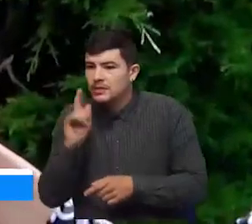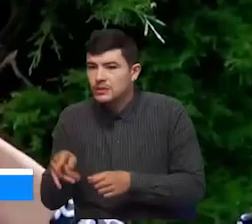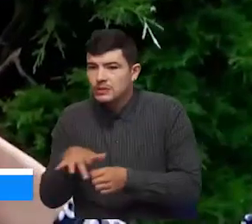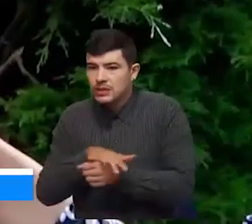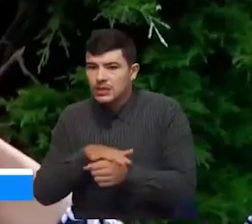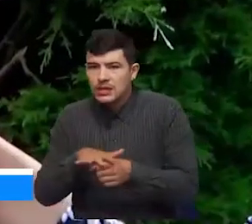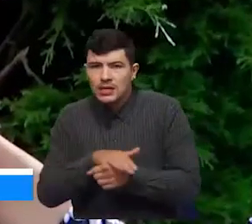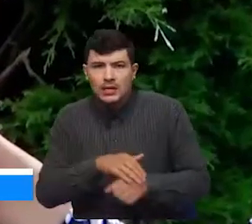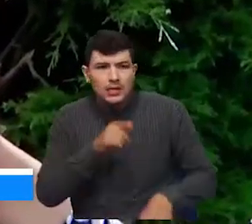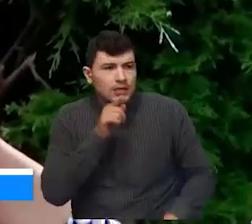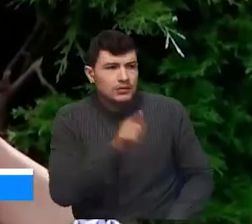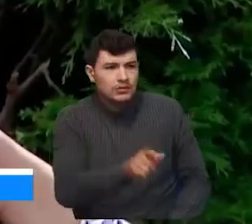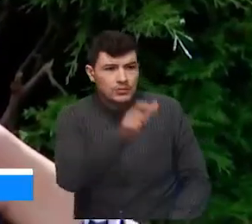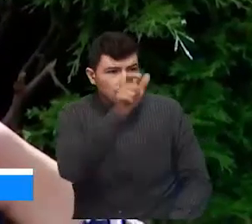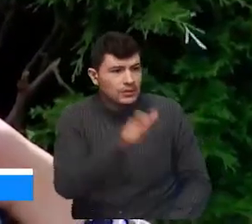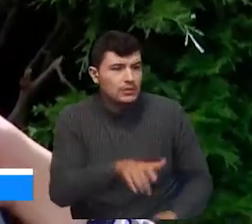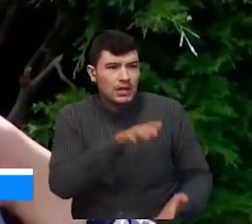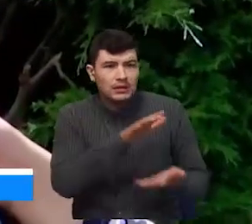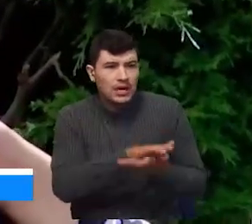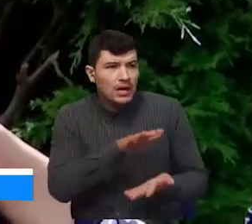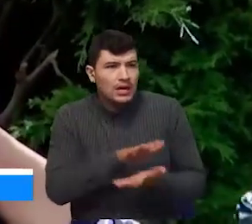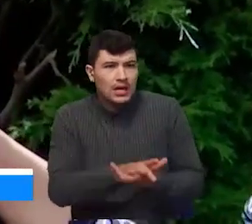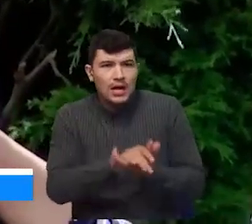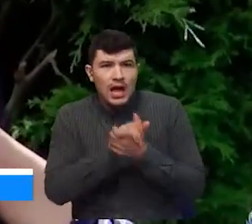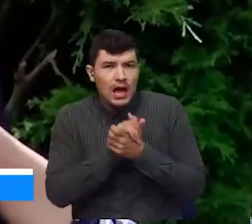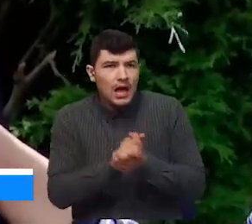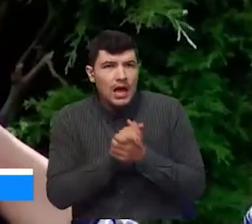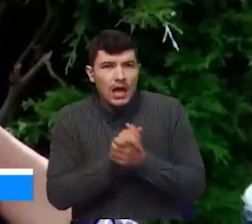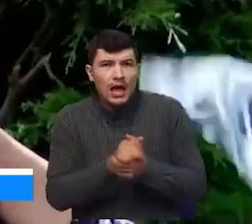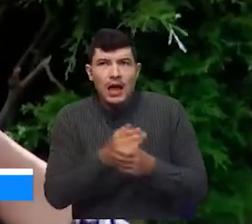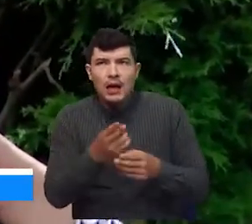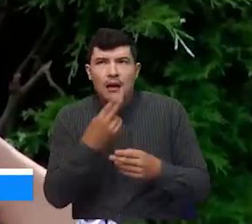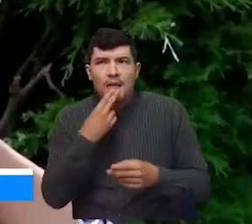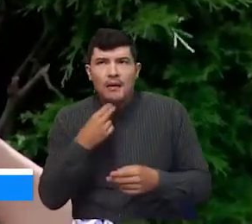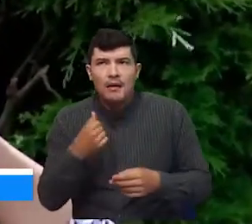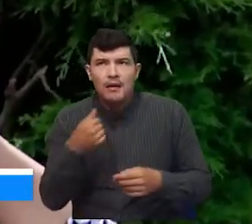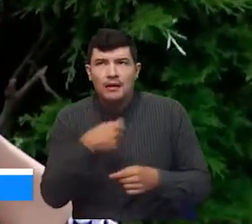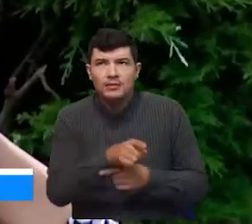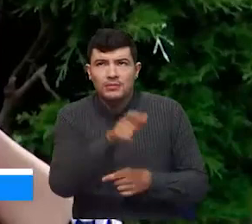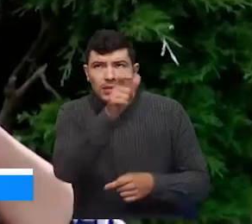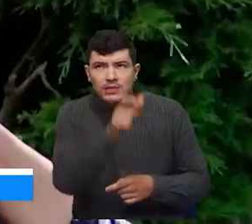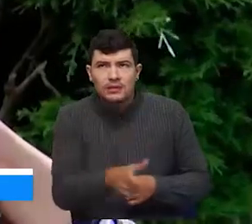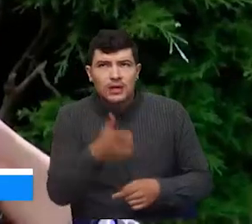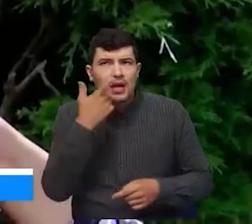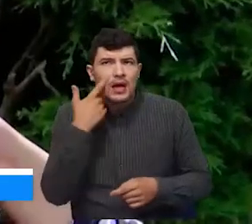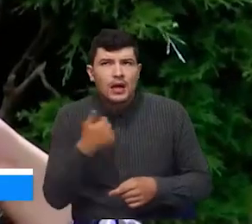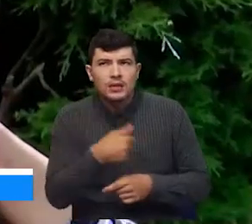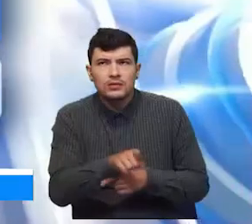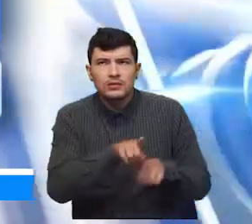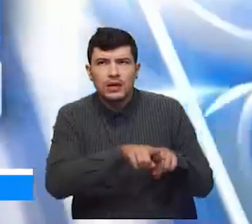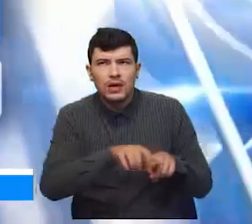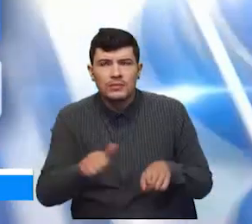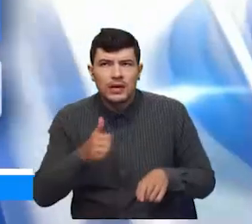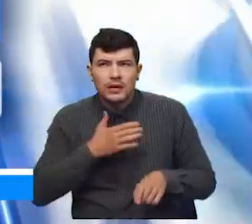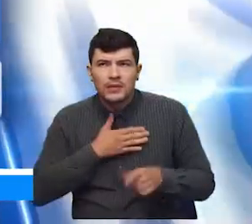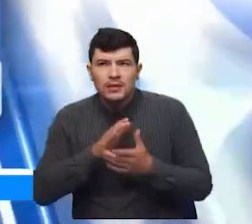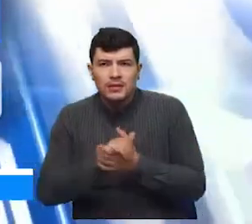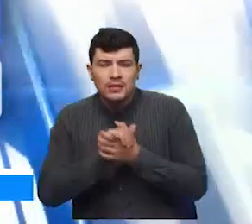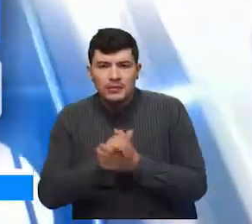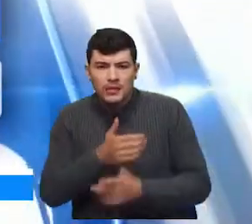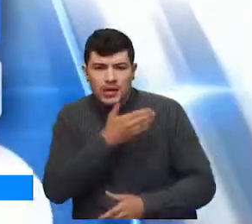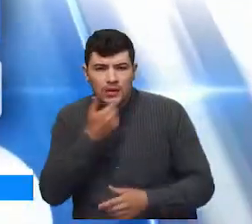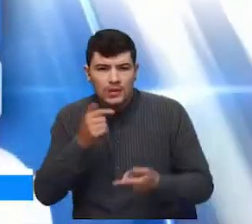una persona tranquila amable muy amigable era muy chévere él y él es el hermano de mi mejor amiga sí y